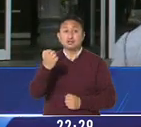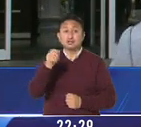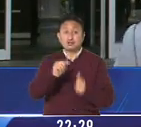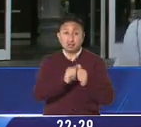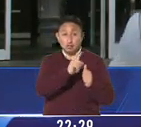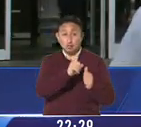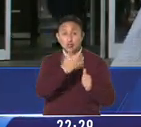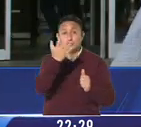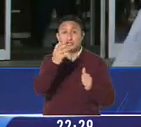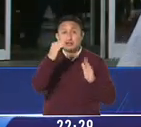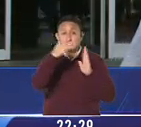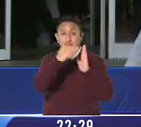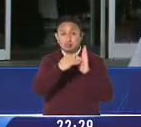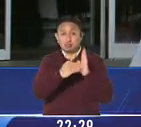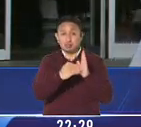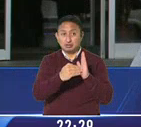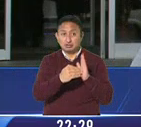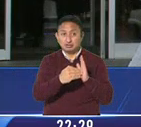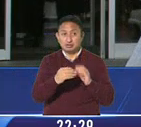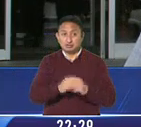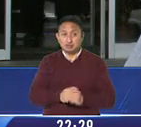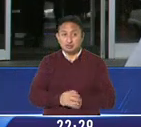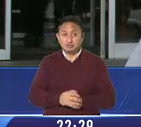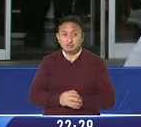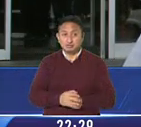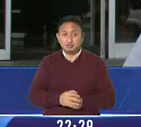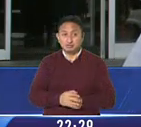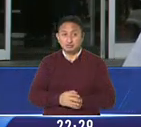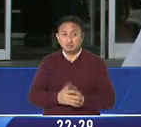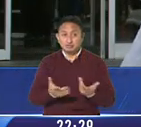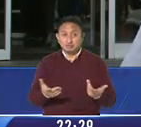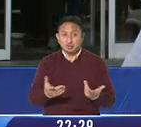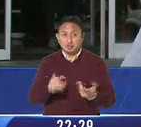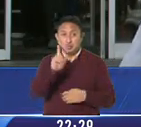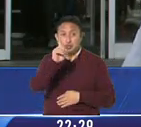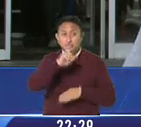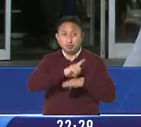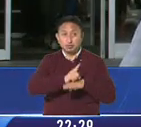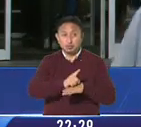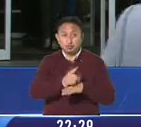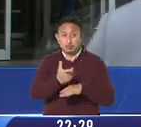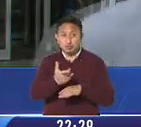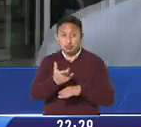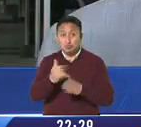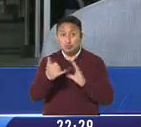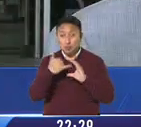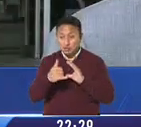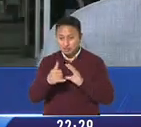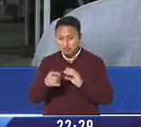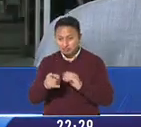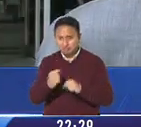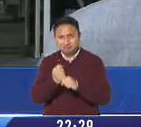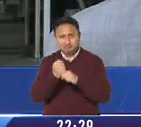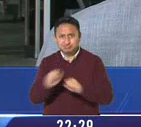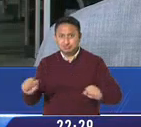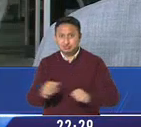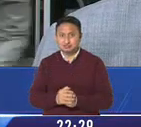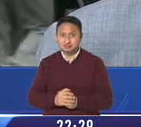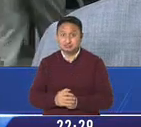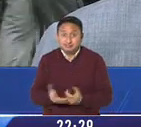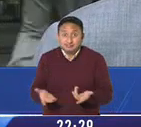uno. De a minuto 20 segundos sin revisar documentos por WhatsApp, es imposible. Generó que